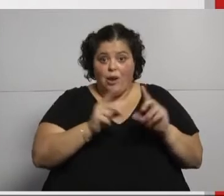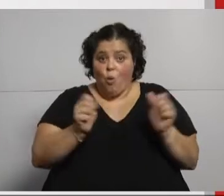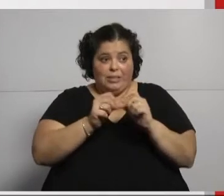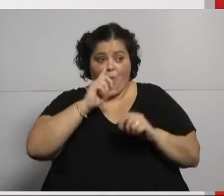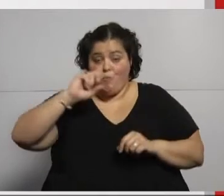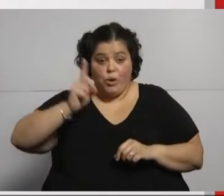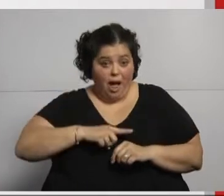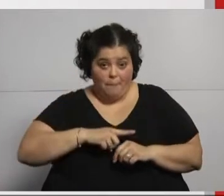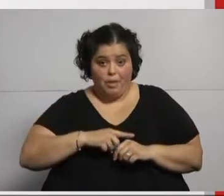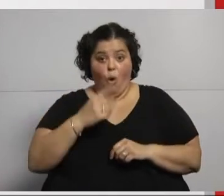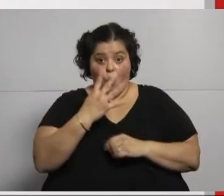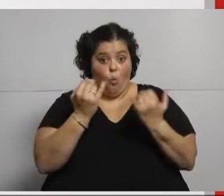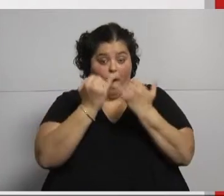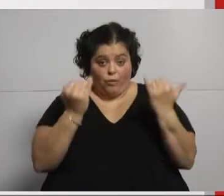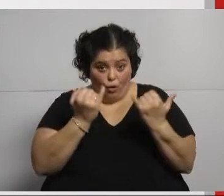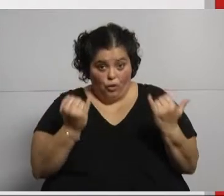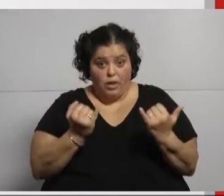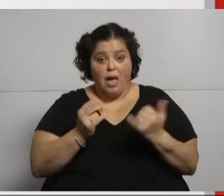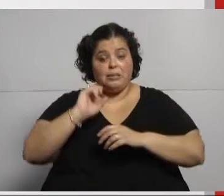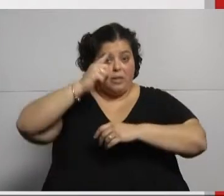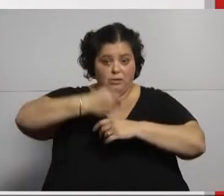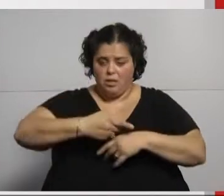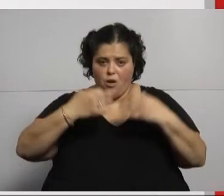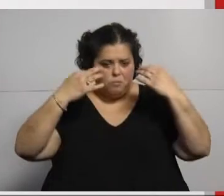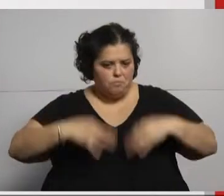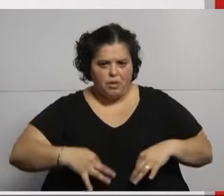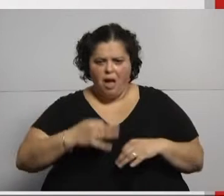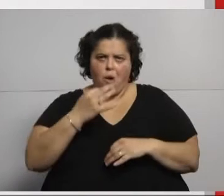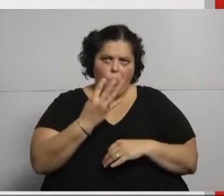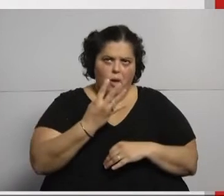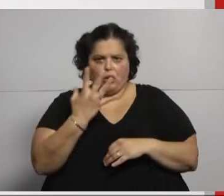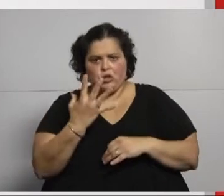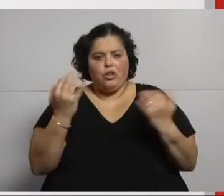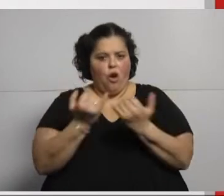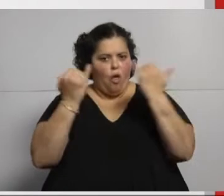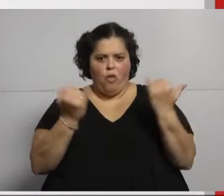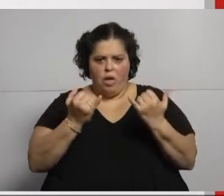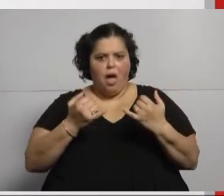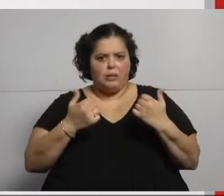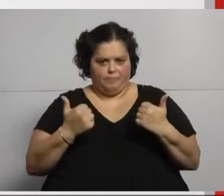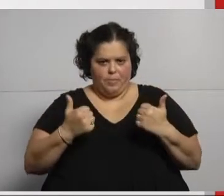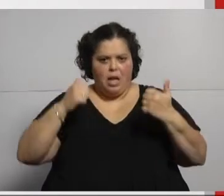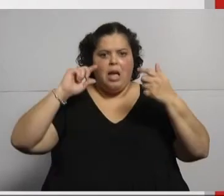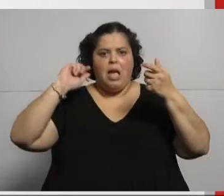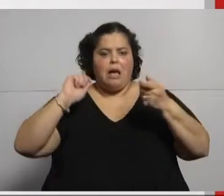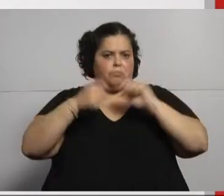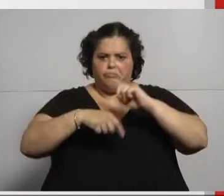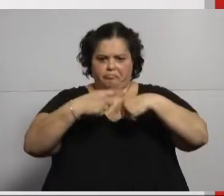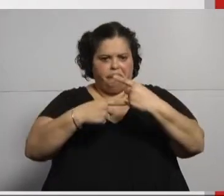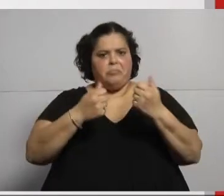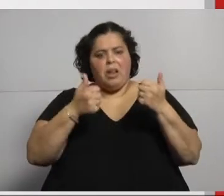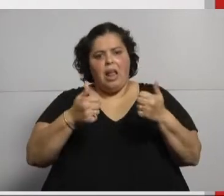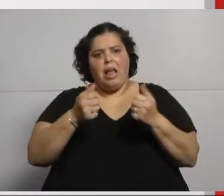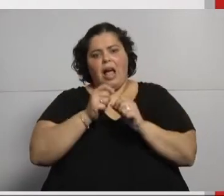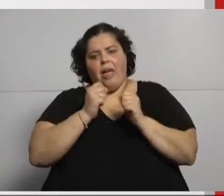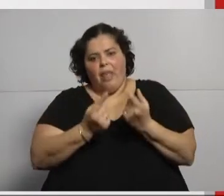prácticamente en 4 días que se tomó la decisión, 4 o 5 días tuvimos que desplegar todas estas acciones. La asignación del personal